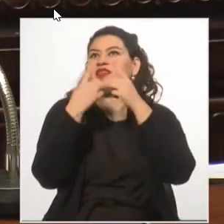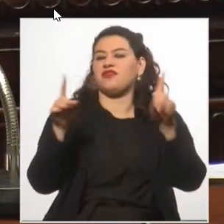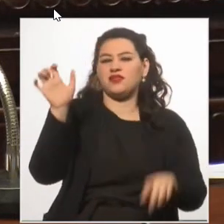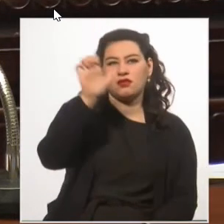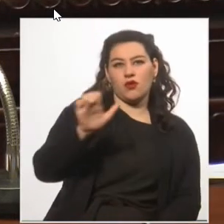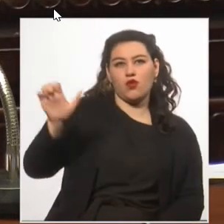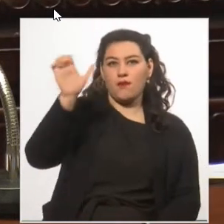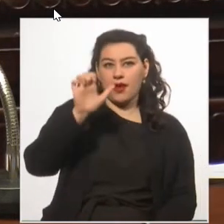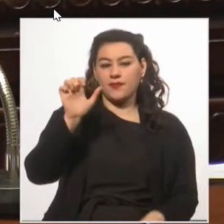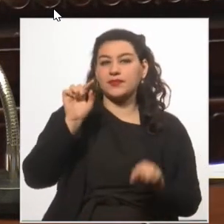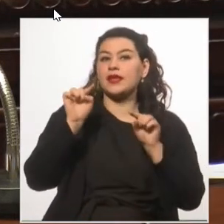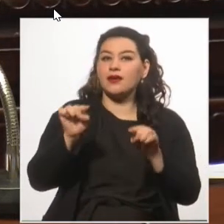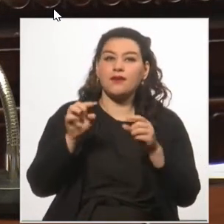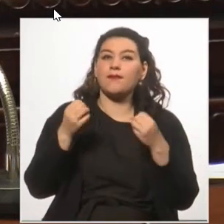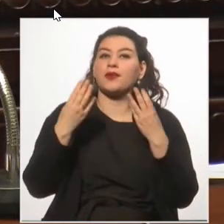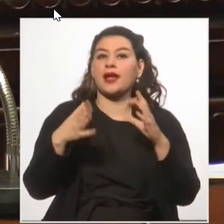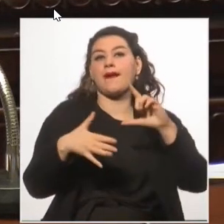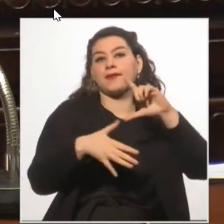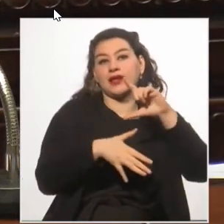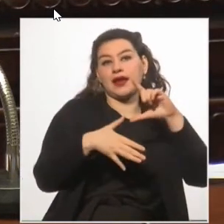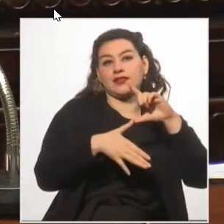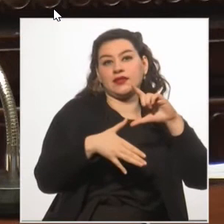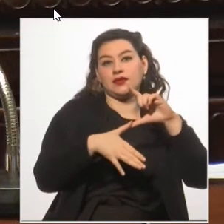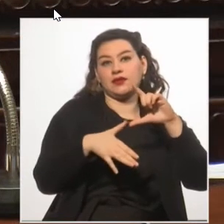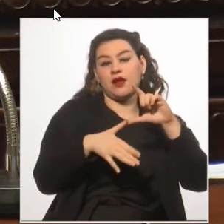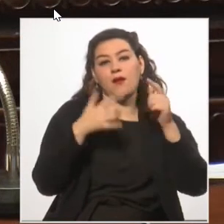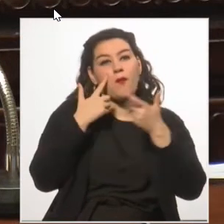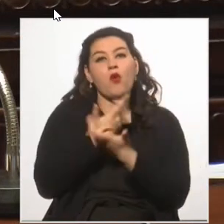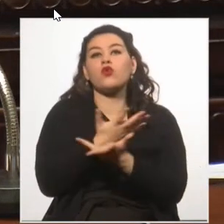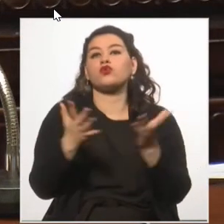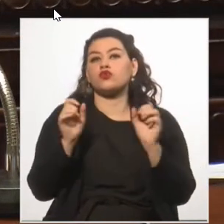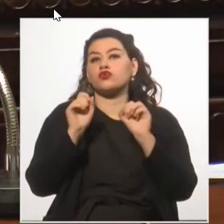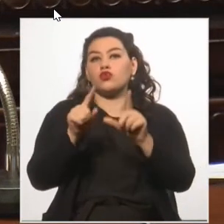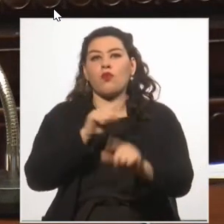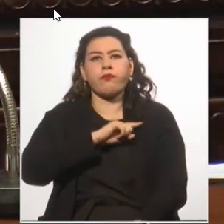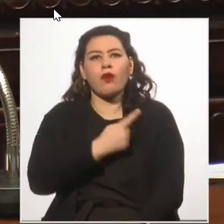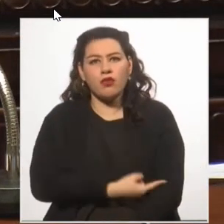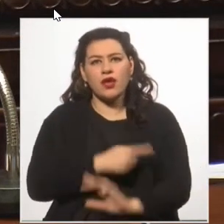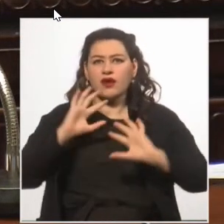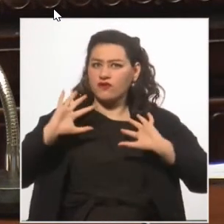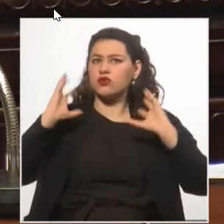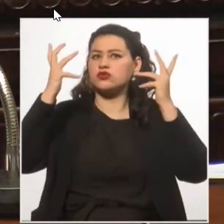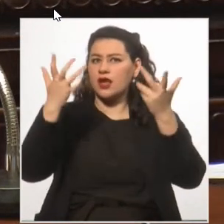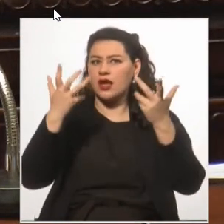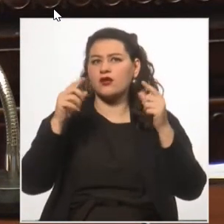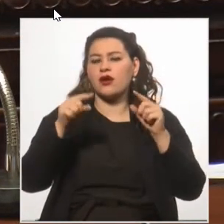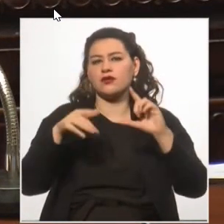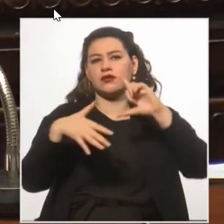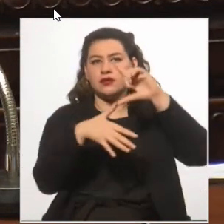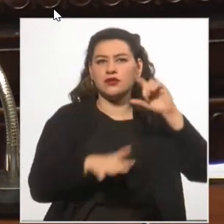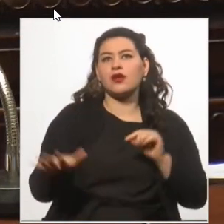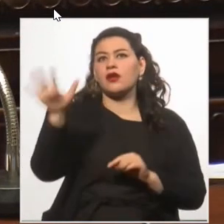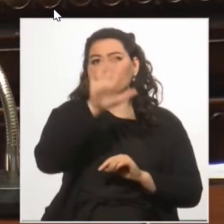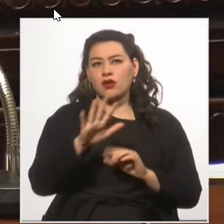Europa. Es precisamente porque América Latina ha mostrado su poder revolucionario, por lo que la región